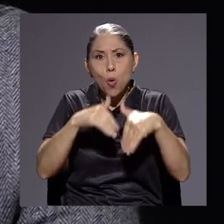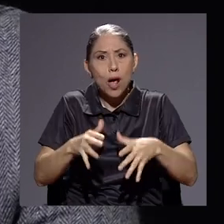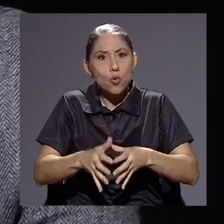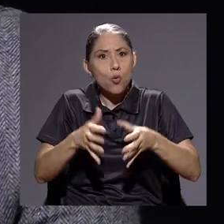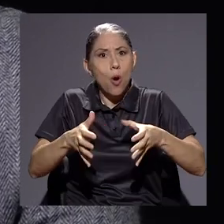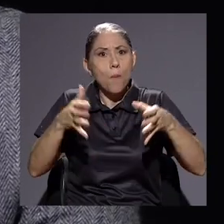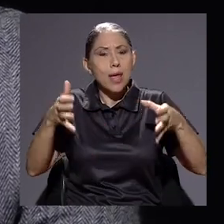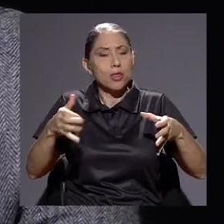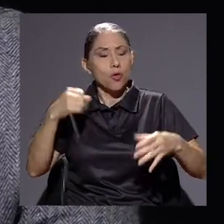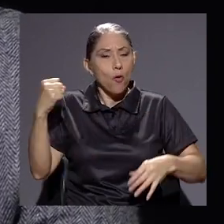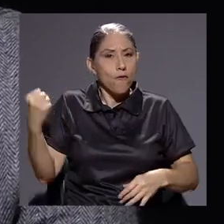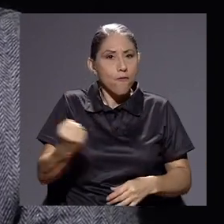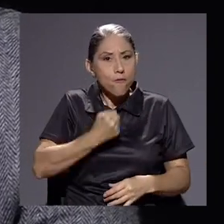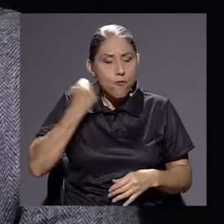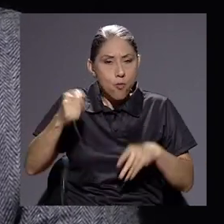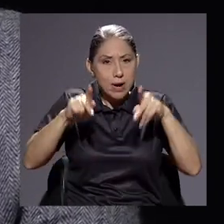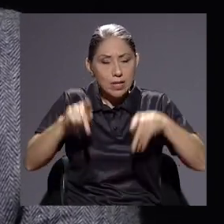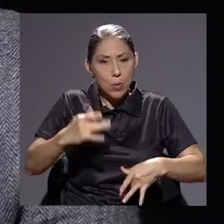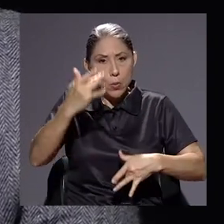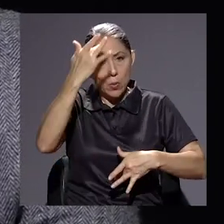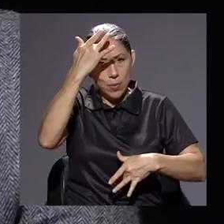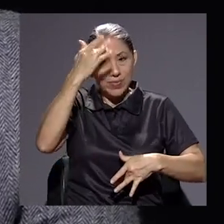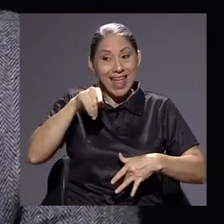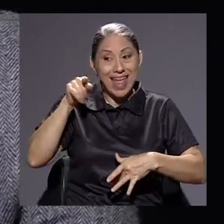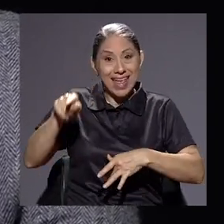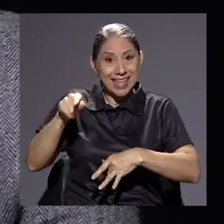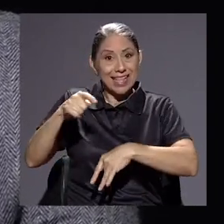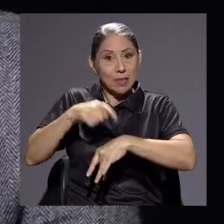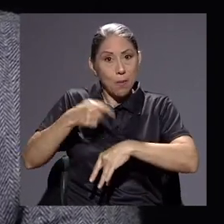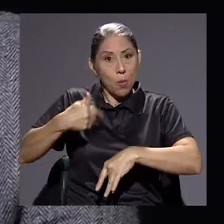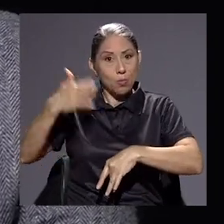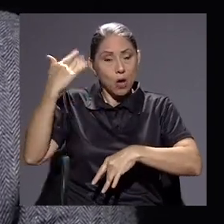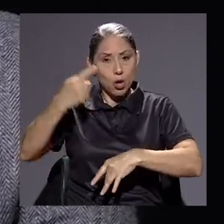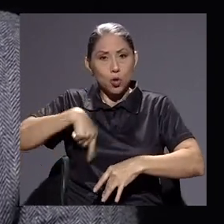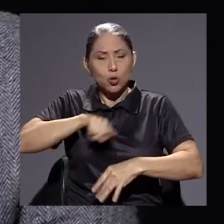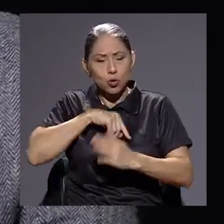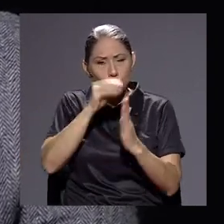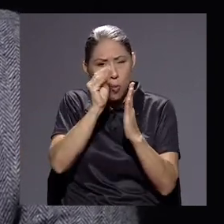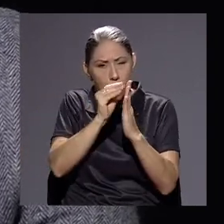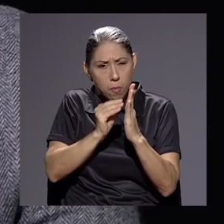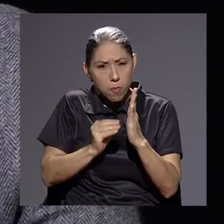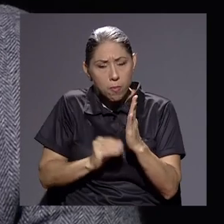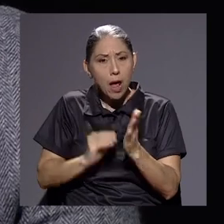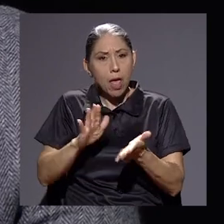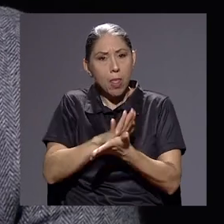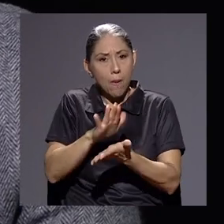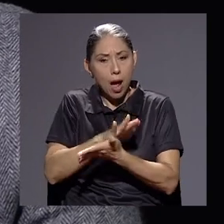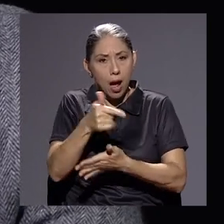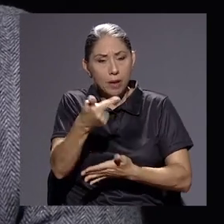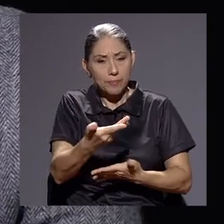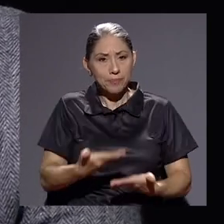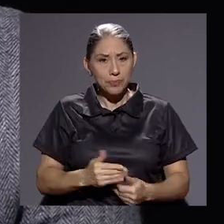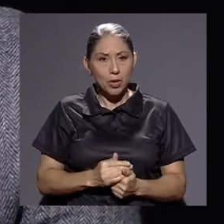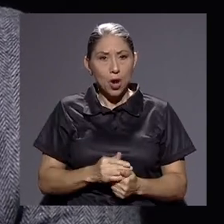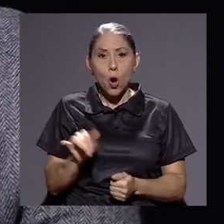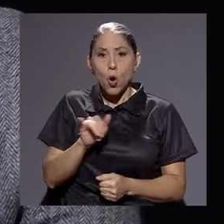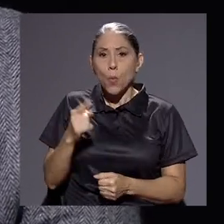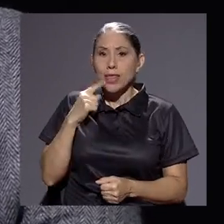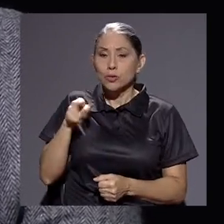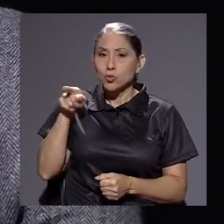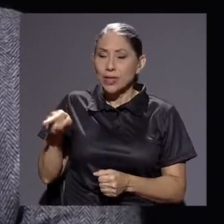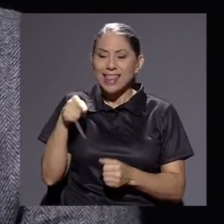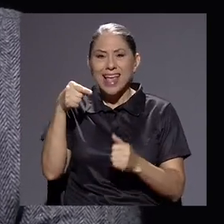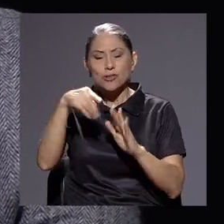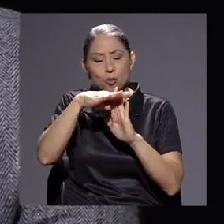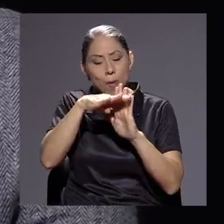fue lo que terminamos, o el tiempo un poco que nos tocó trabajar con este documento. Y como usted indica, es como una